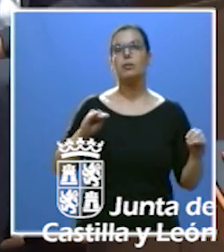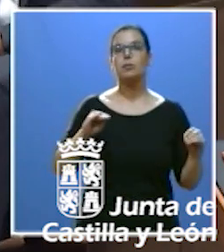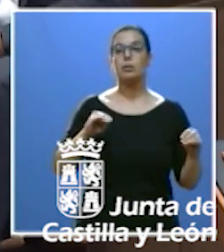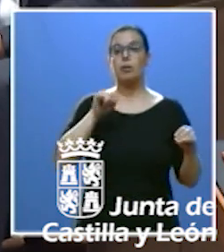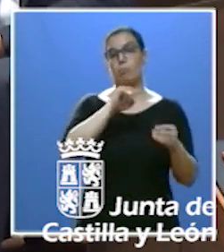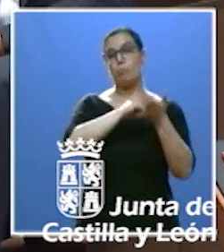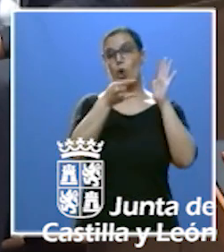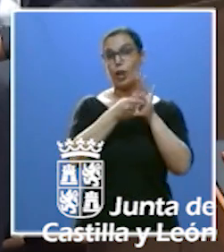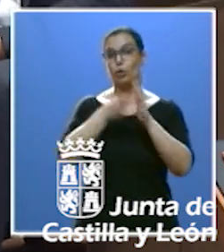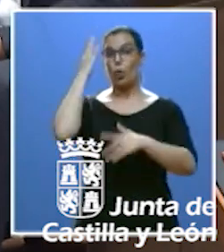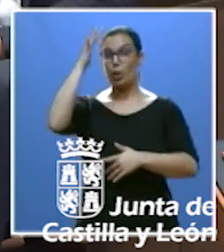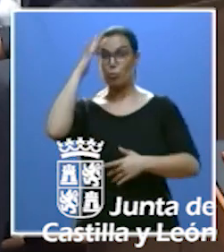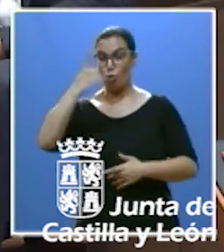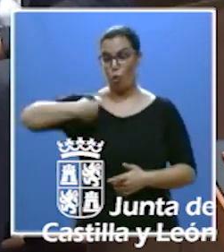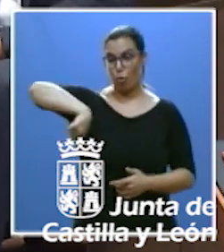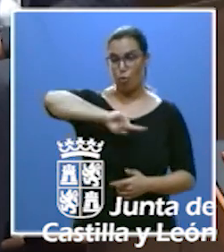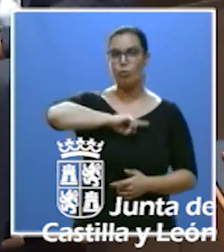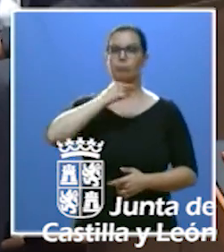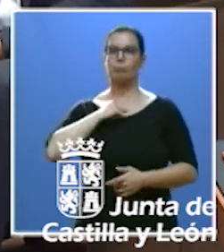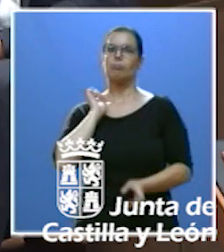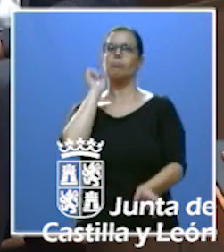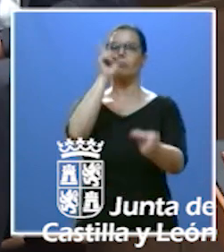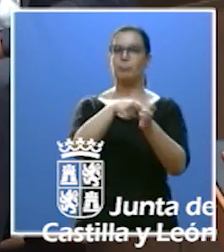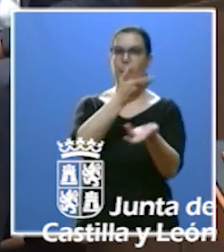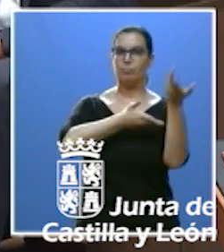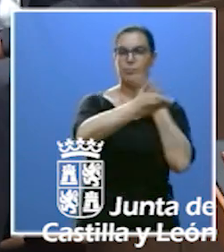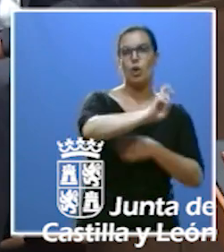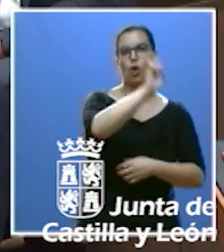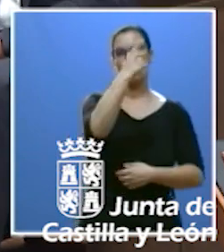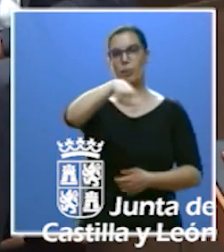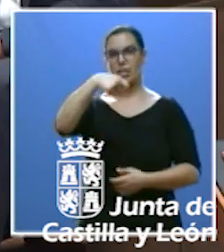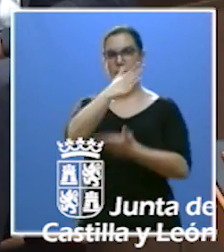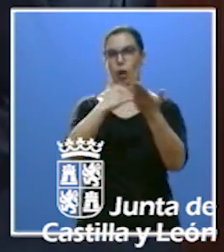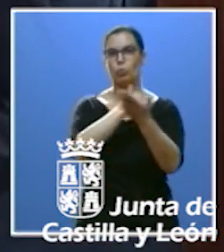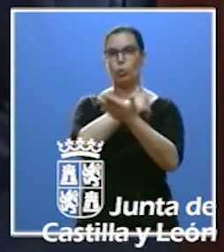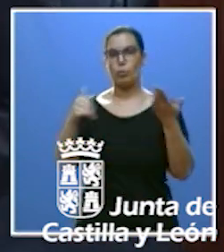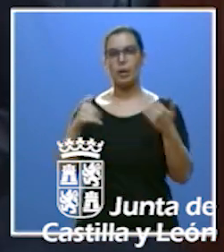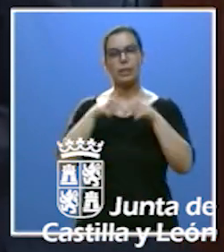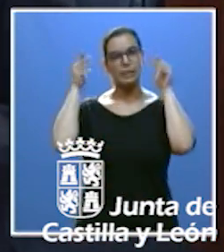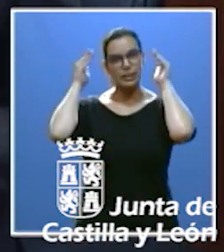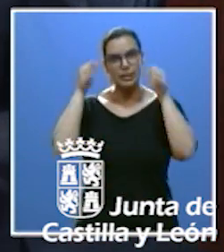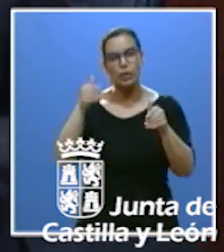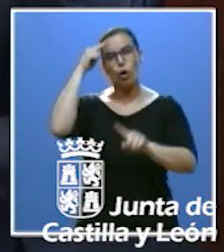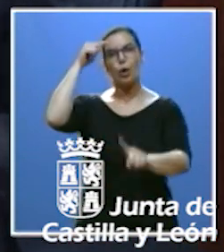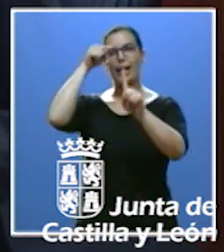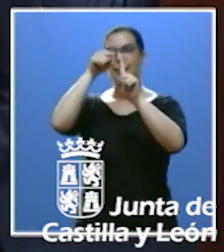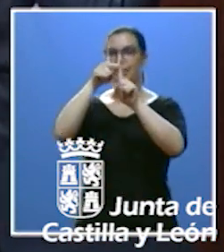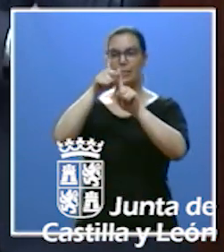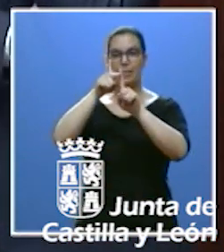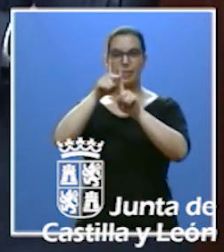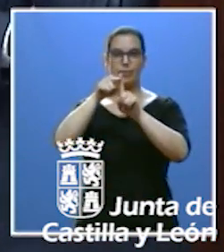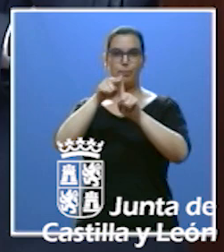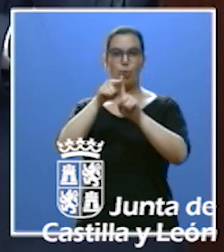este proyecto de ilusión, me sumo a ti y a otros presidentes autonómicos en la dedicación plena de hacer crecer desde